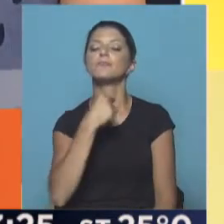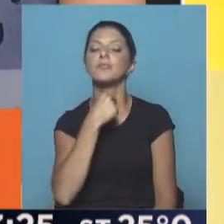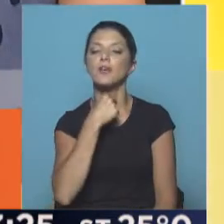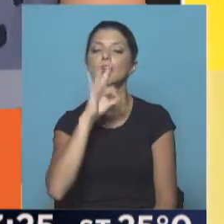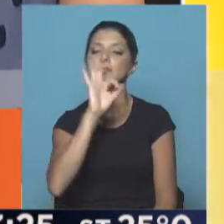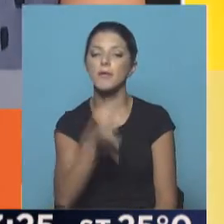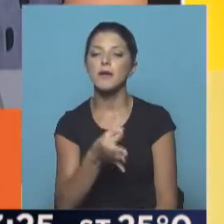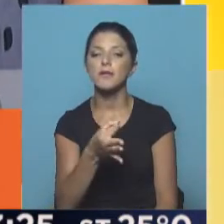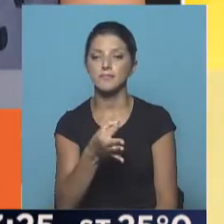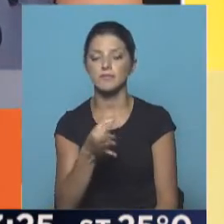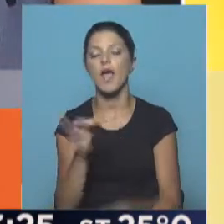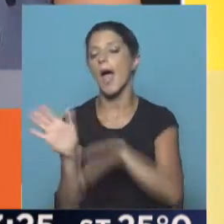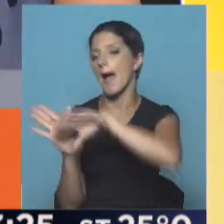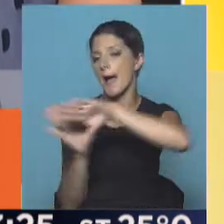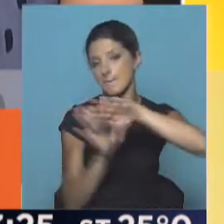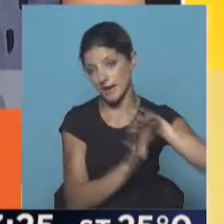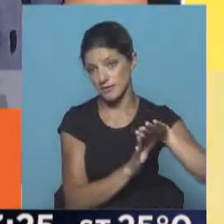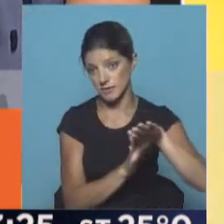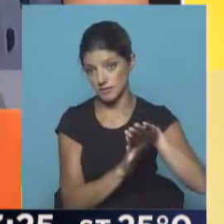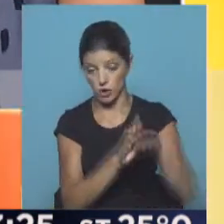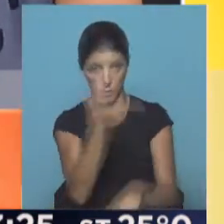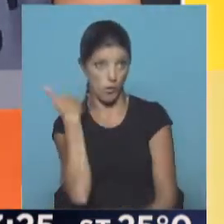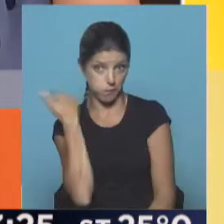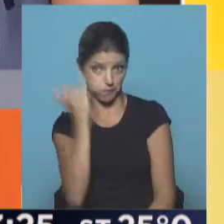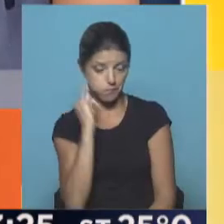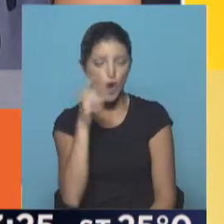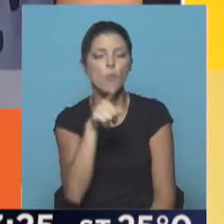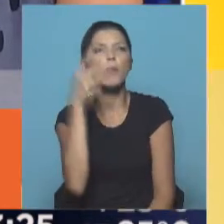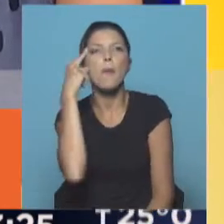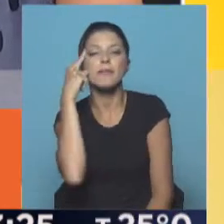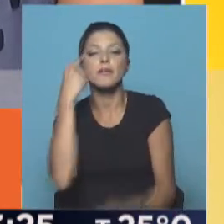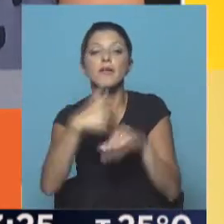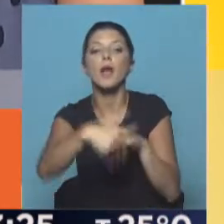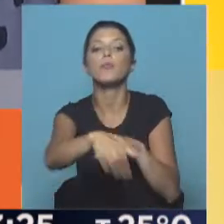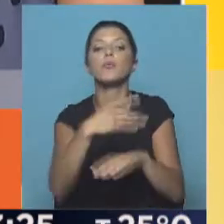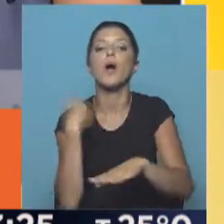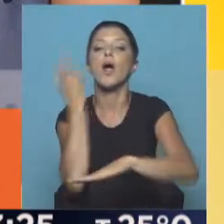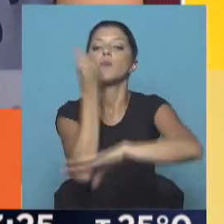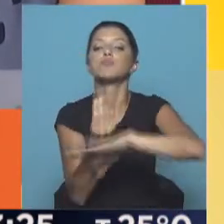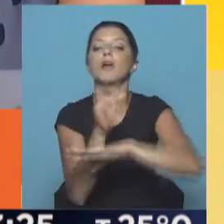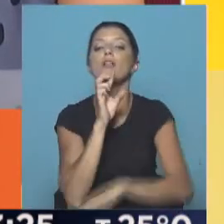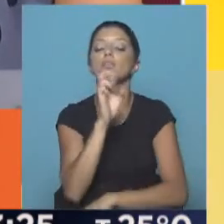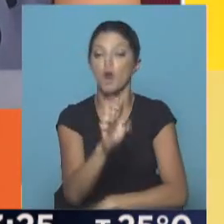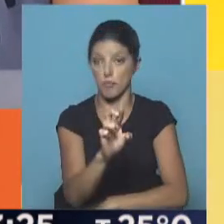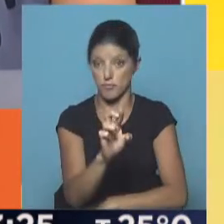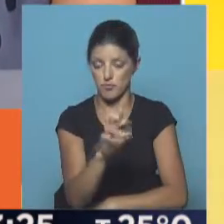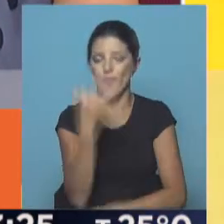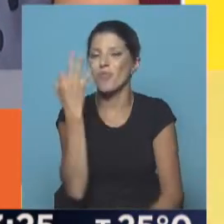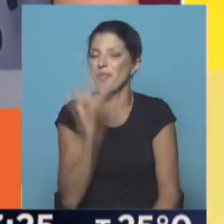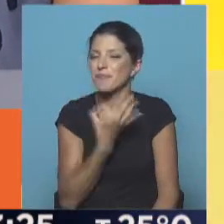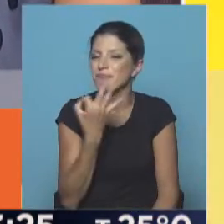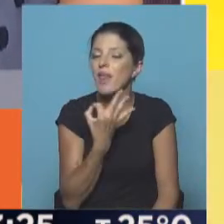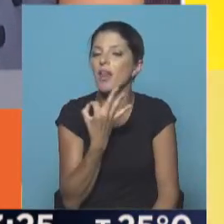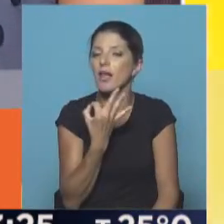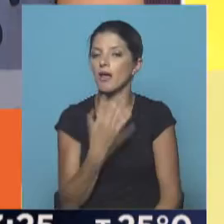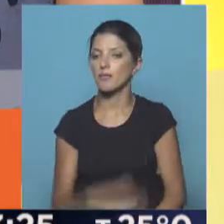liderazgo, independientemente de lo que acabas de decir, se puede esperar de un Donald Trump, donde en realidad lo que sí es un